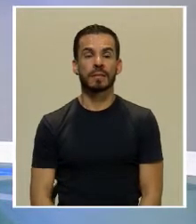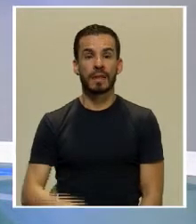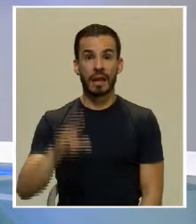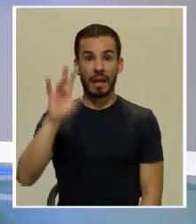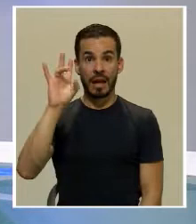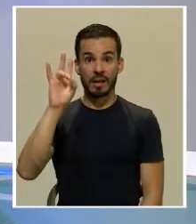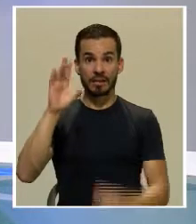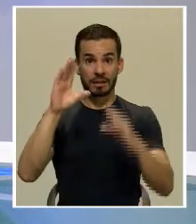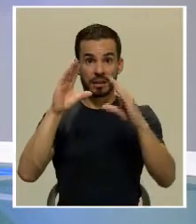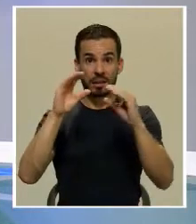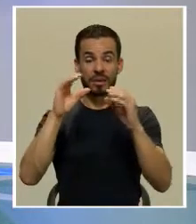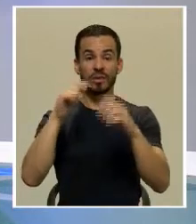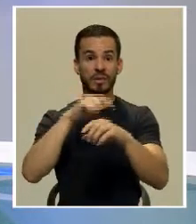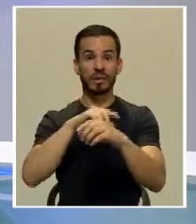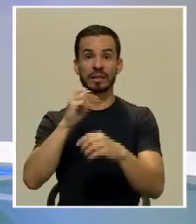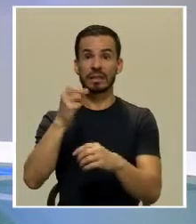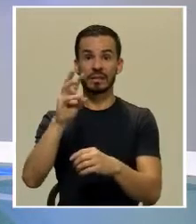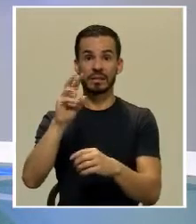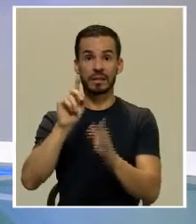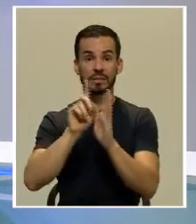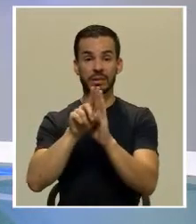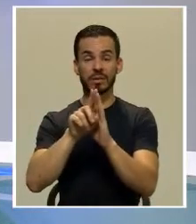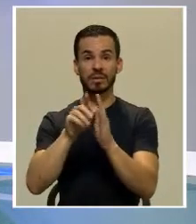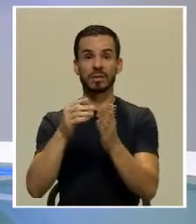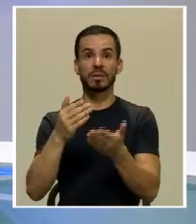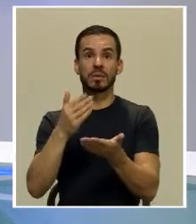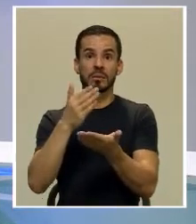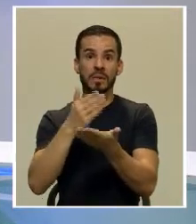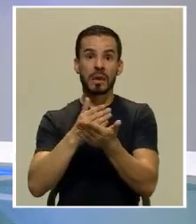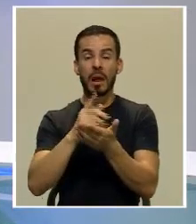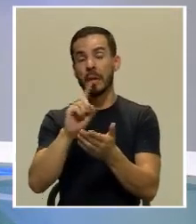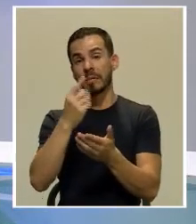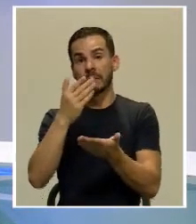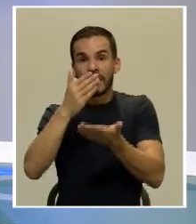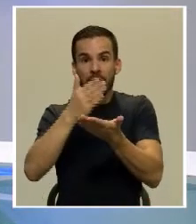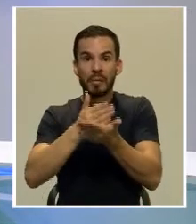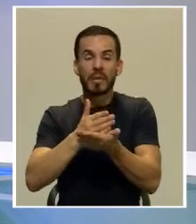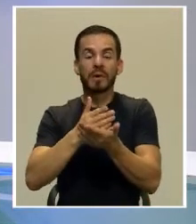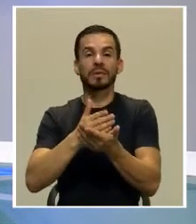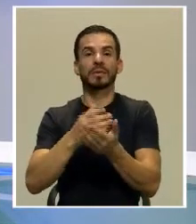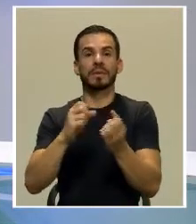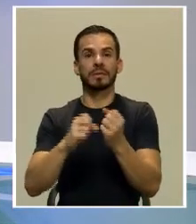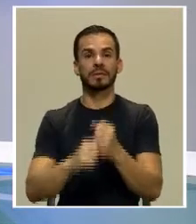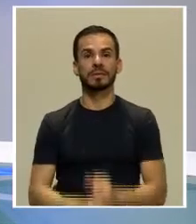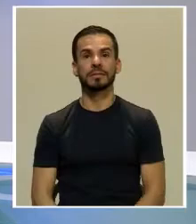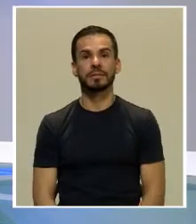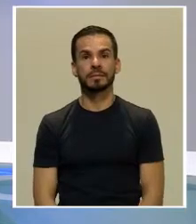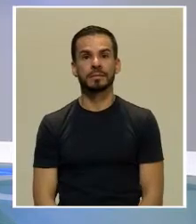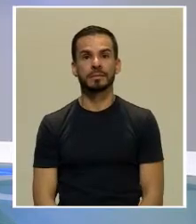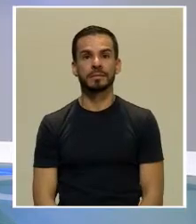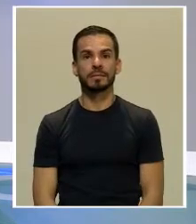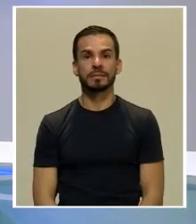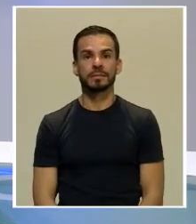A las 7 de la noche con 16 minutos nos vamos a la primera pausa comercial.